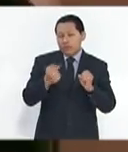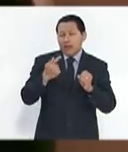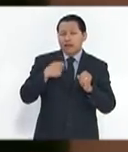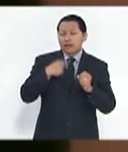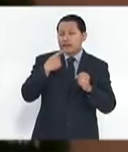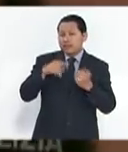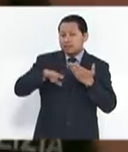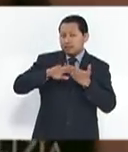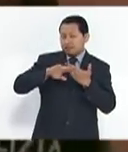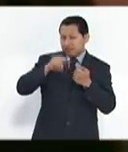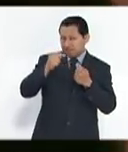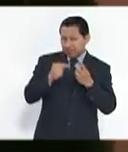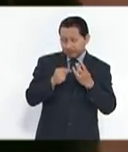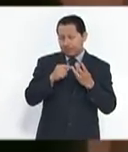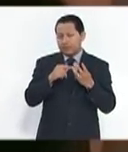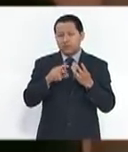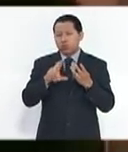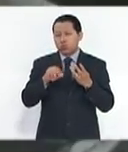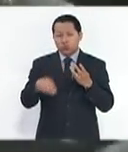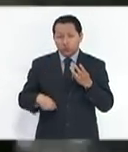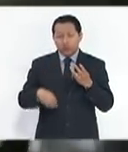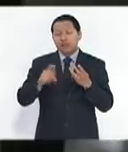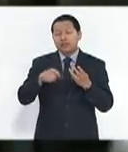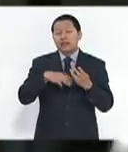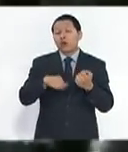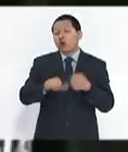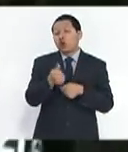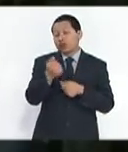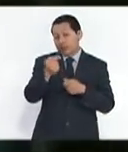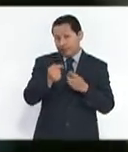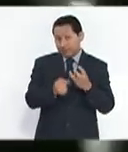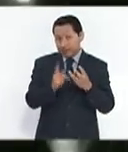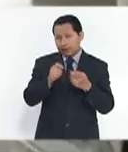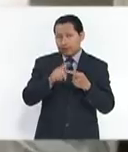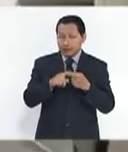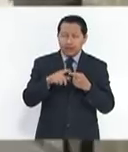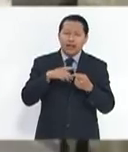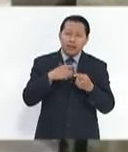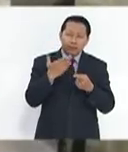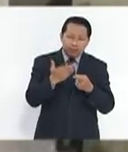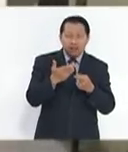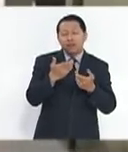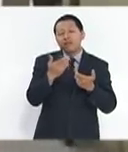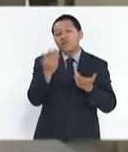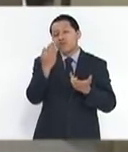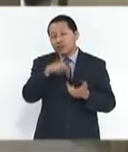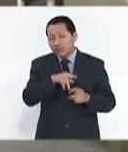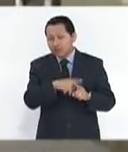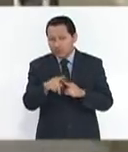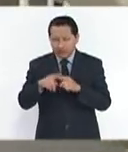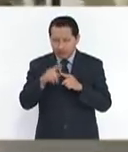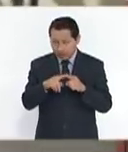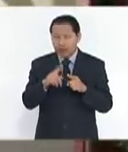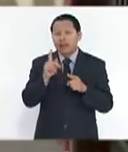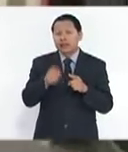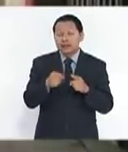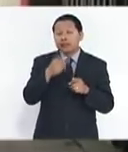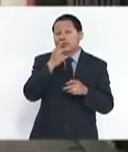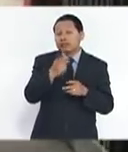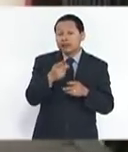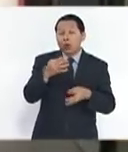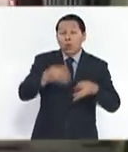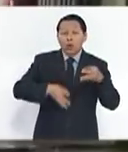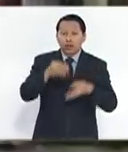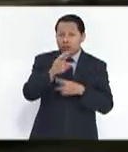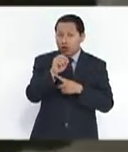en Estados Unidos. Yarrington es acusado por 11 delitos, entre ellos extorsión, narcotráfico y fraude. Tras negar su culpabilidad, el juez